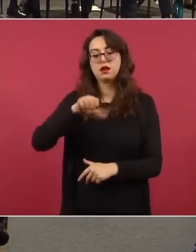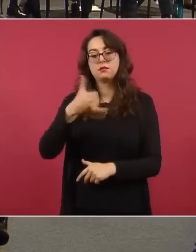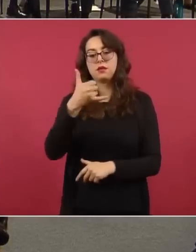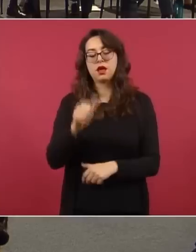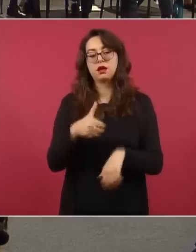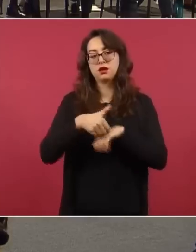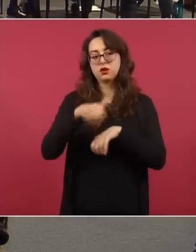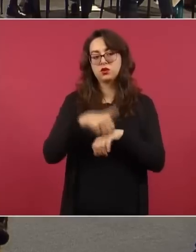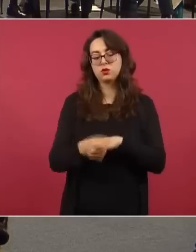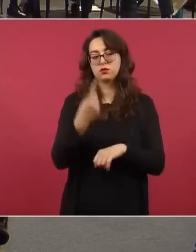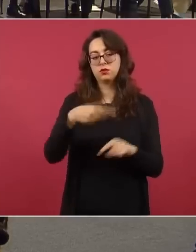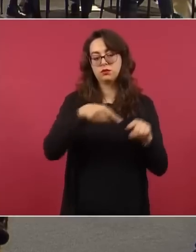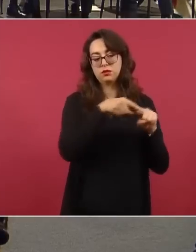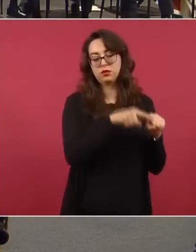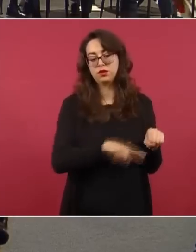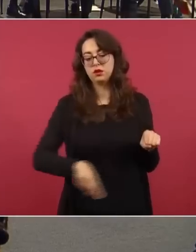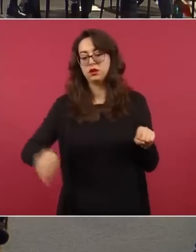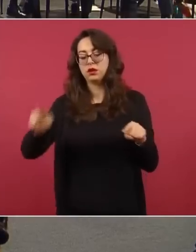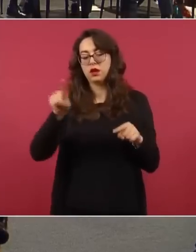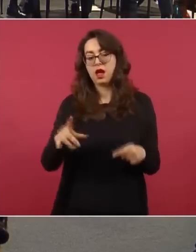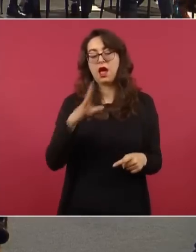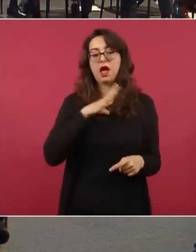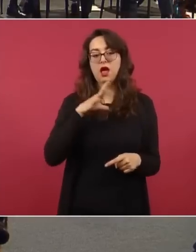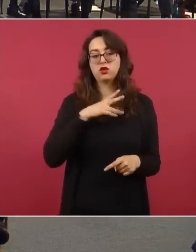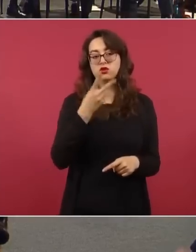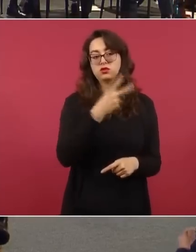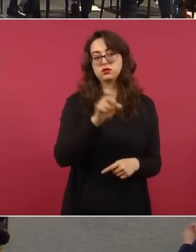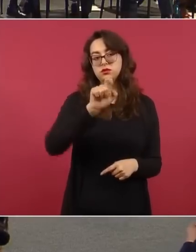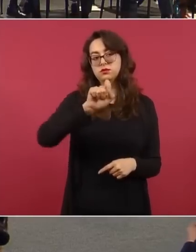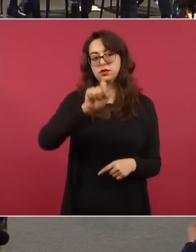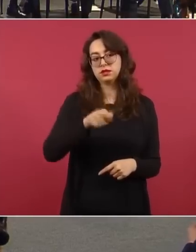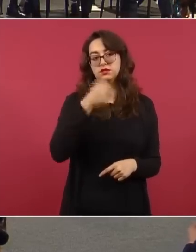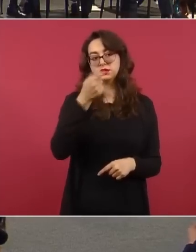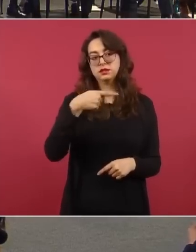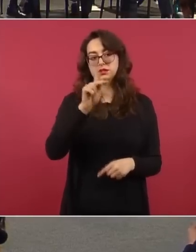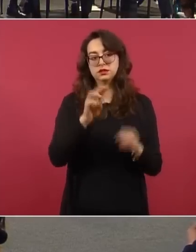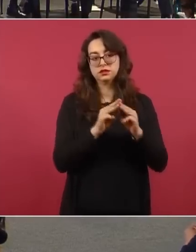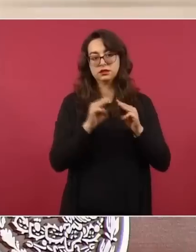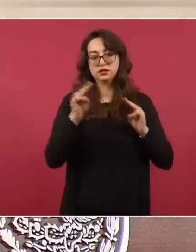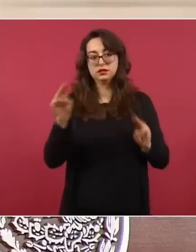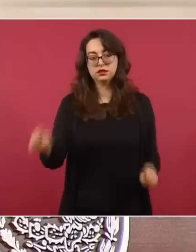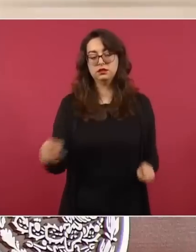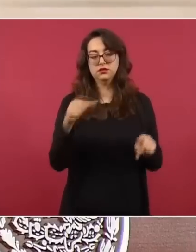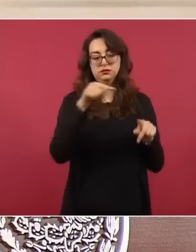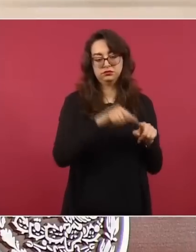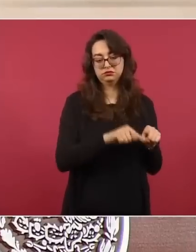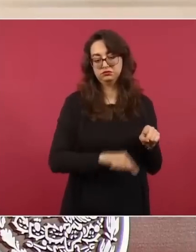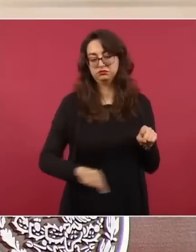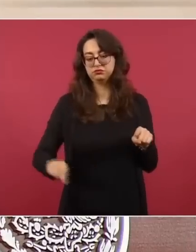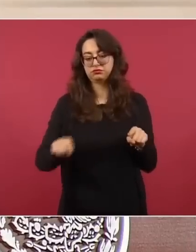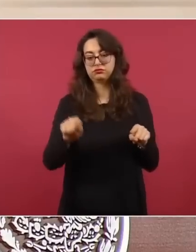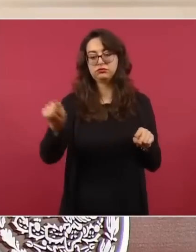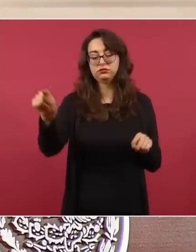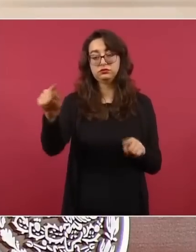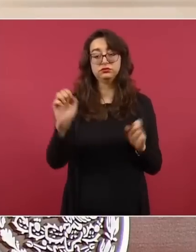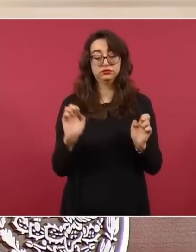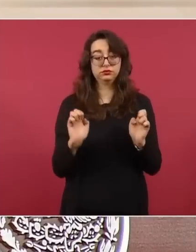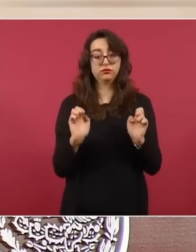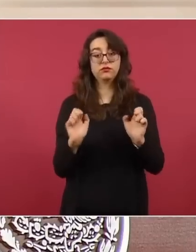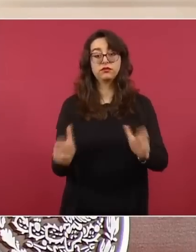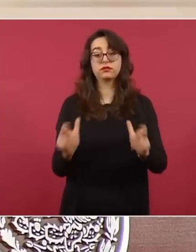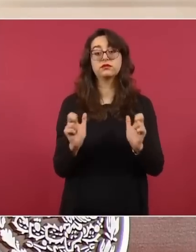de 226 km entre Palenque y Escárcega ese total en Chiapas el tren Maya